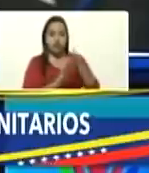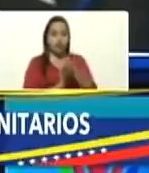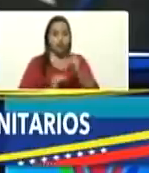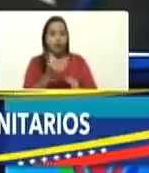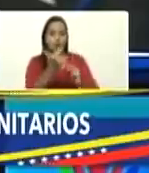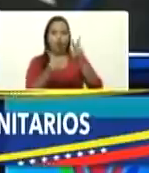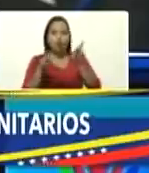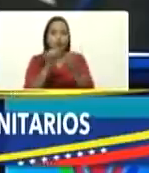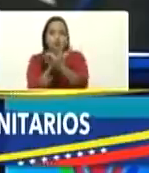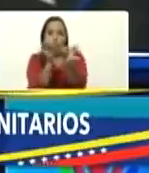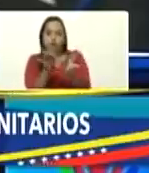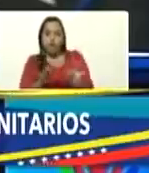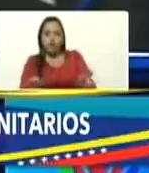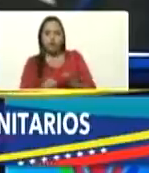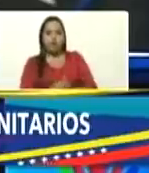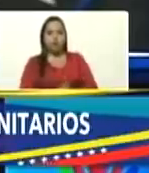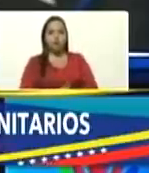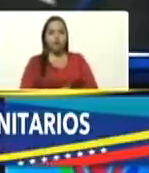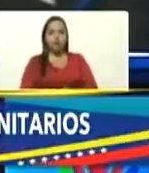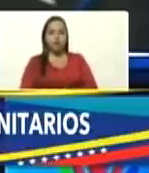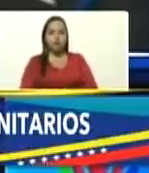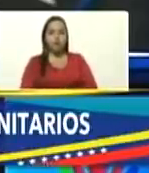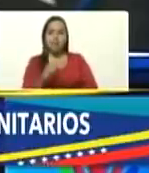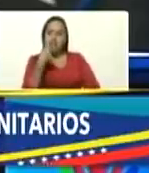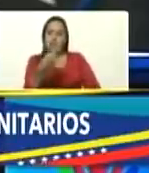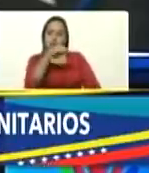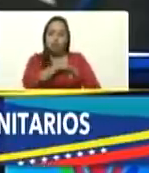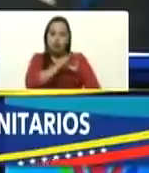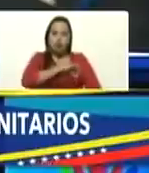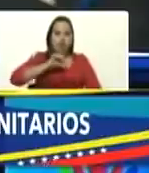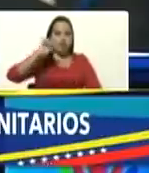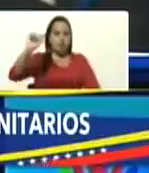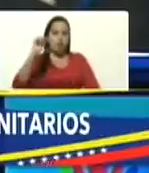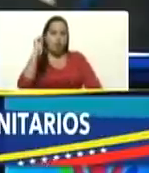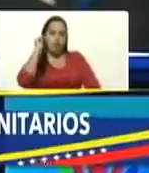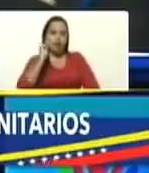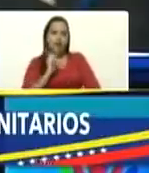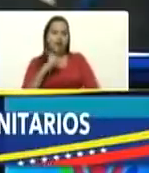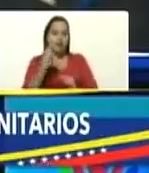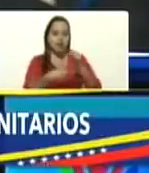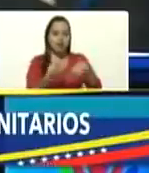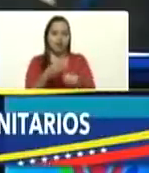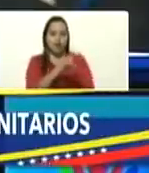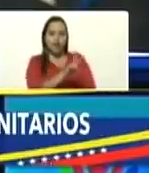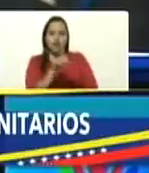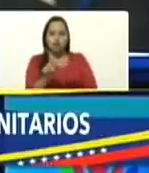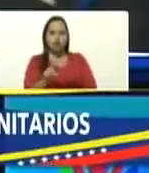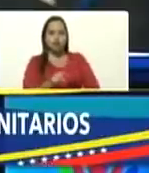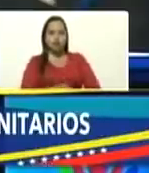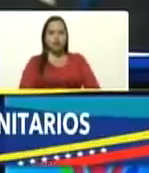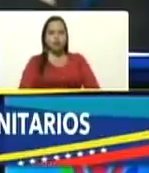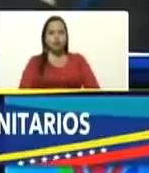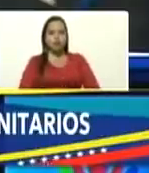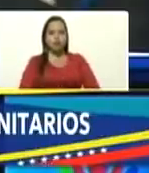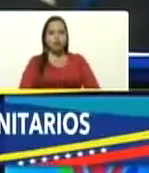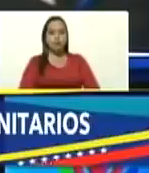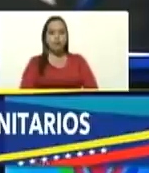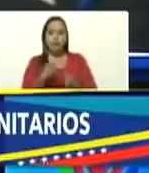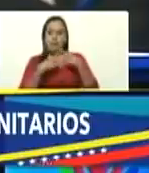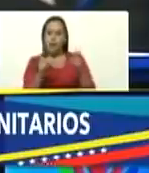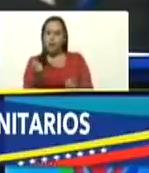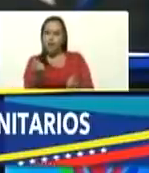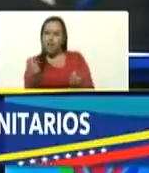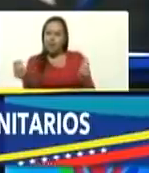nuevo modelo de lo que llamamos el socialismo bolivariano del siglo XXI. Pero